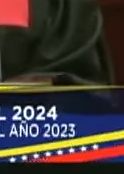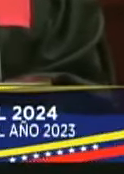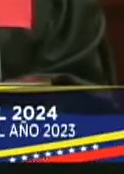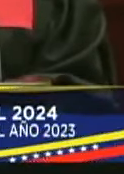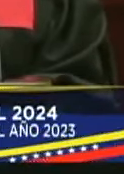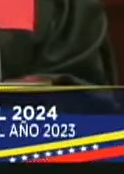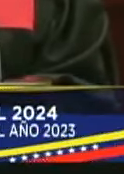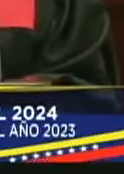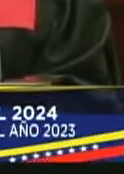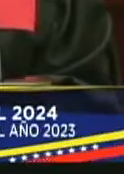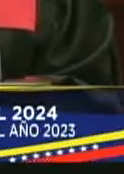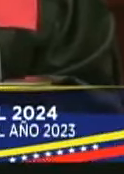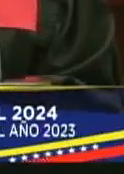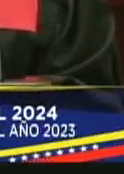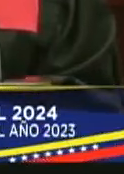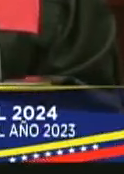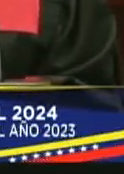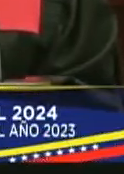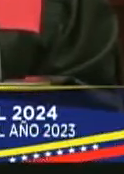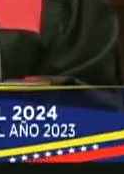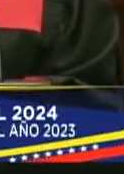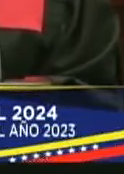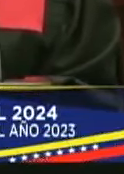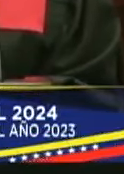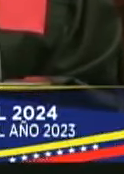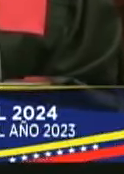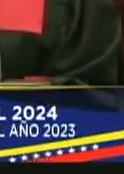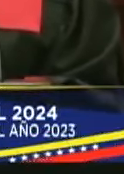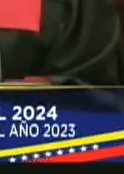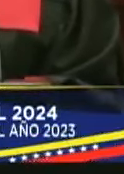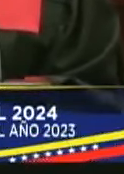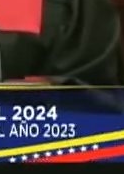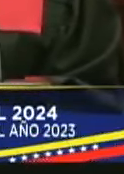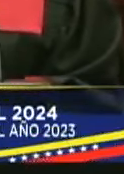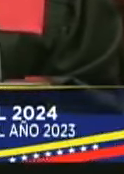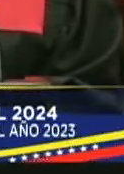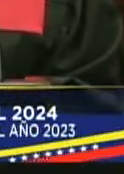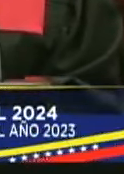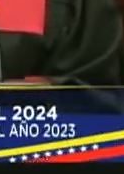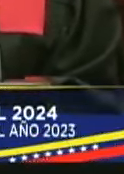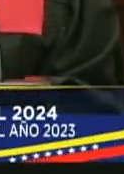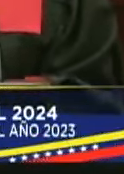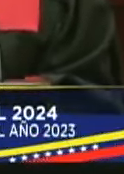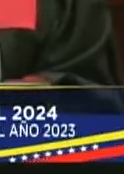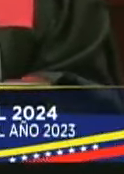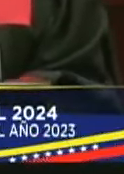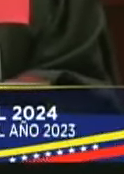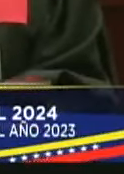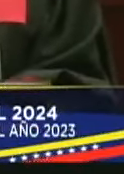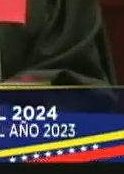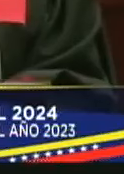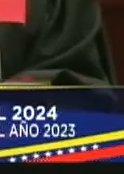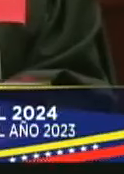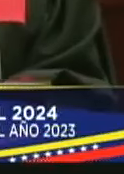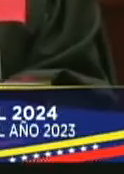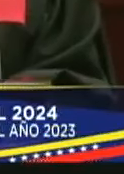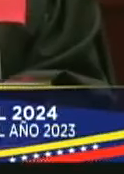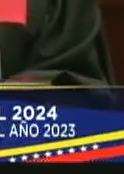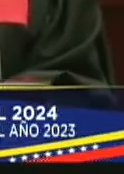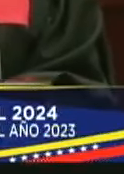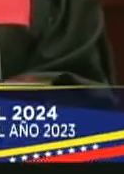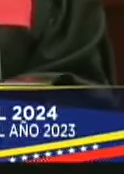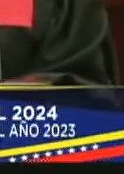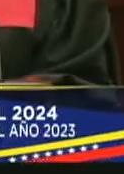arquitectura institucional para realizar nuestros intereses comunes. El reto